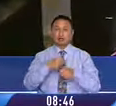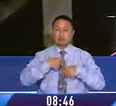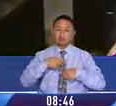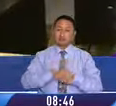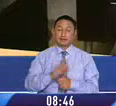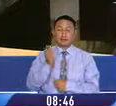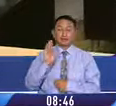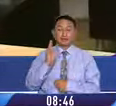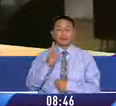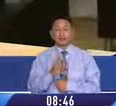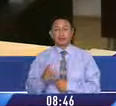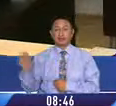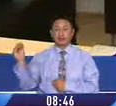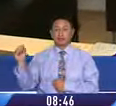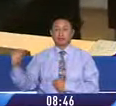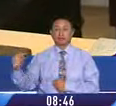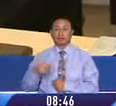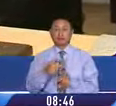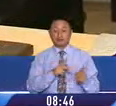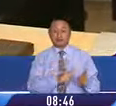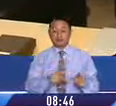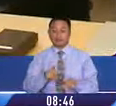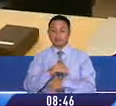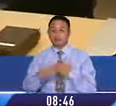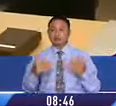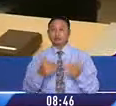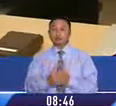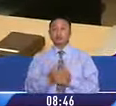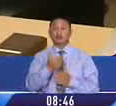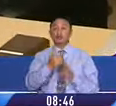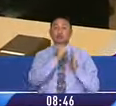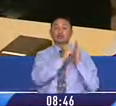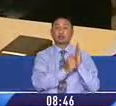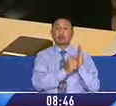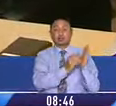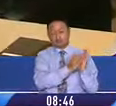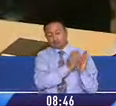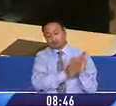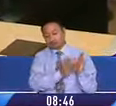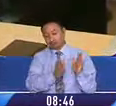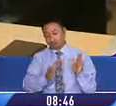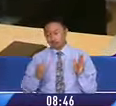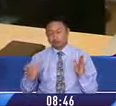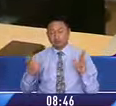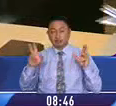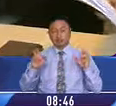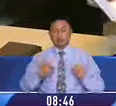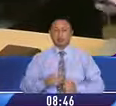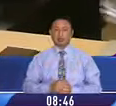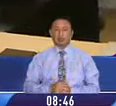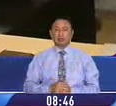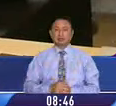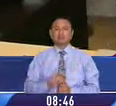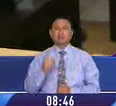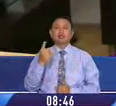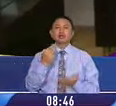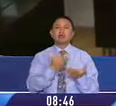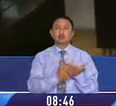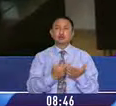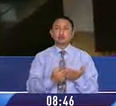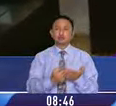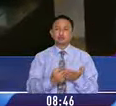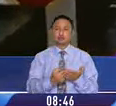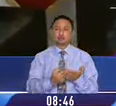retirarnos para que se pueda preparar todo lo que tiene respecto al la primera reunión que